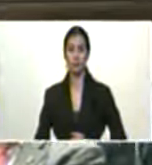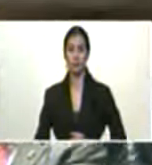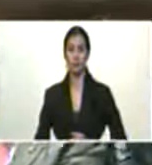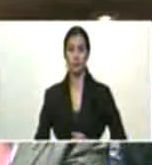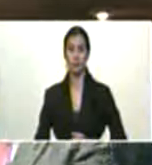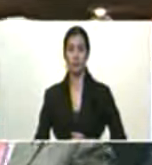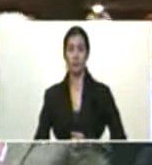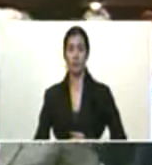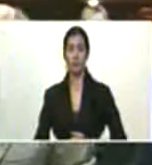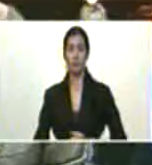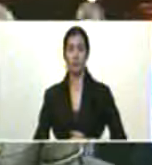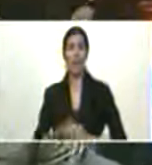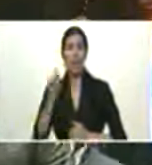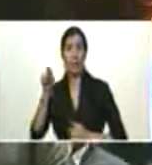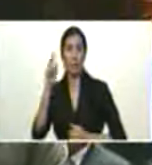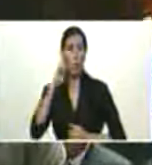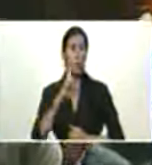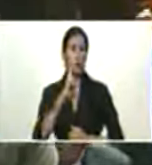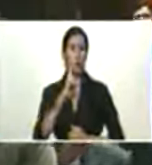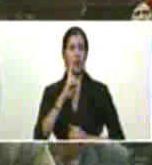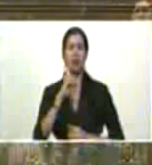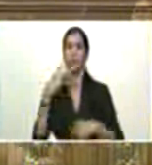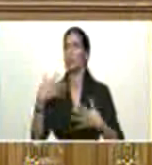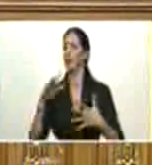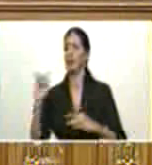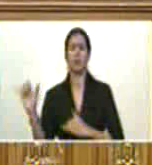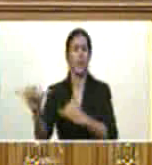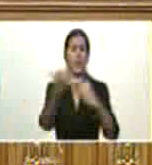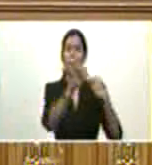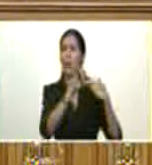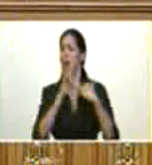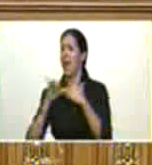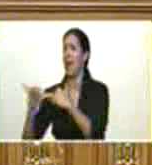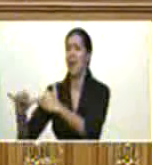Punto de encuentro de todos y de todas.